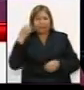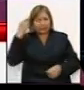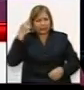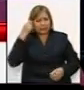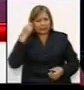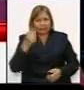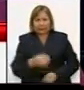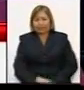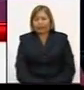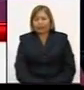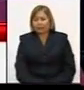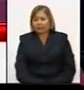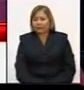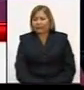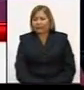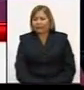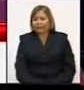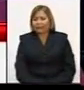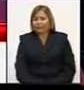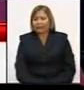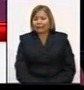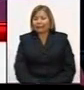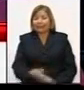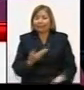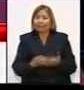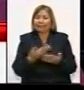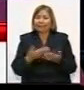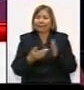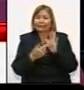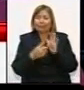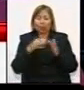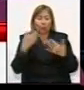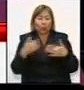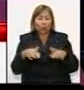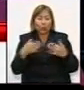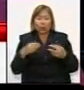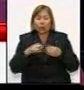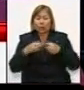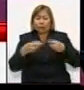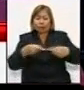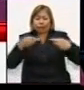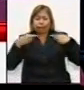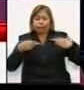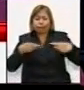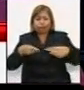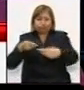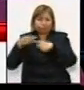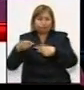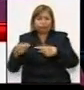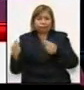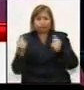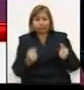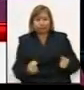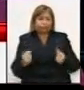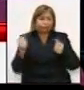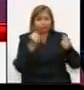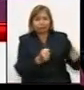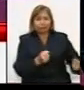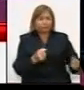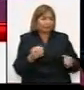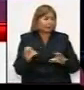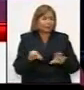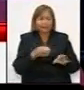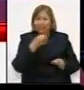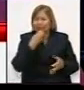políticos. Entonces ahí estamos ante una seria situación de confrontación entre poderes que no le va a hacer